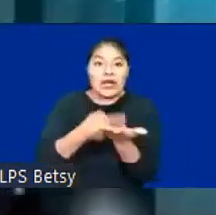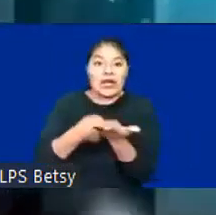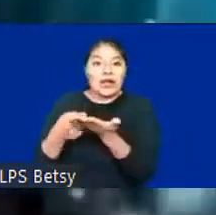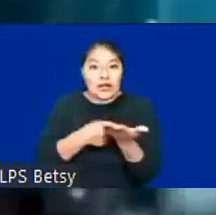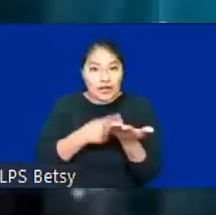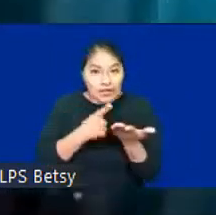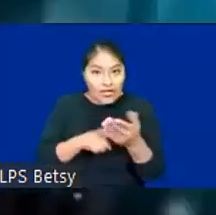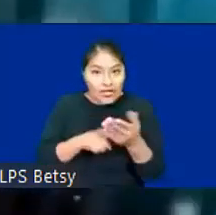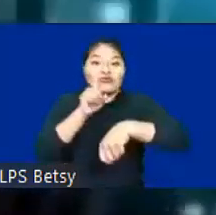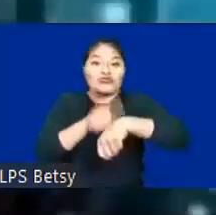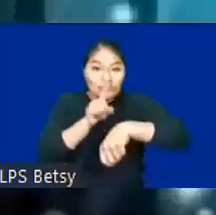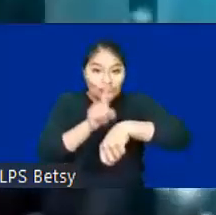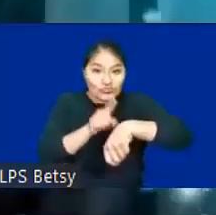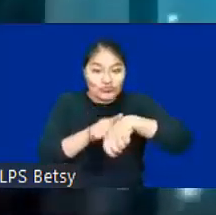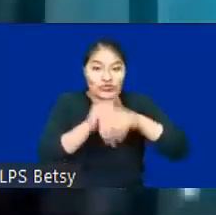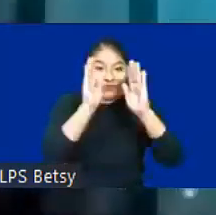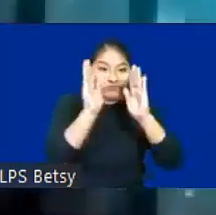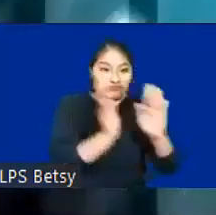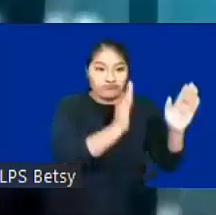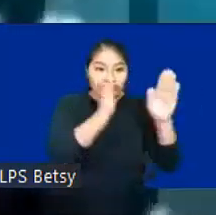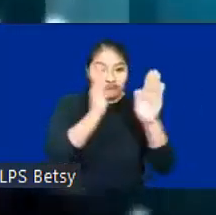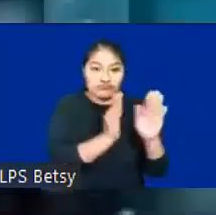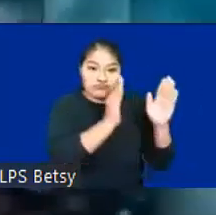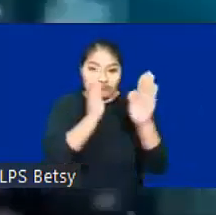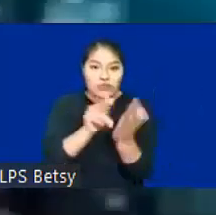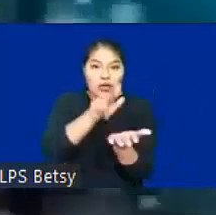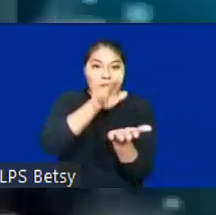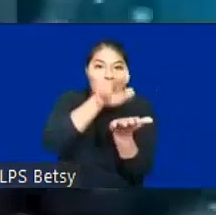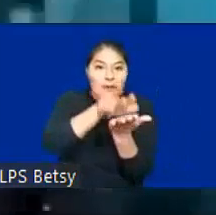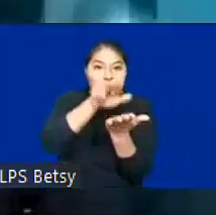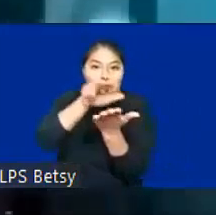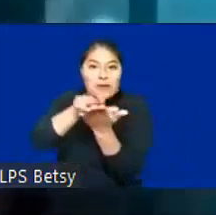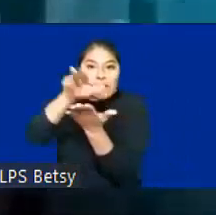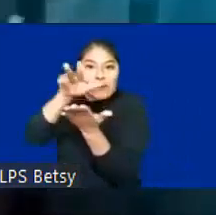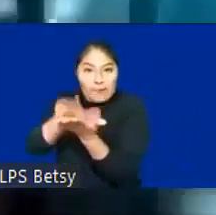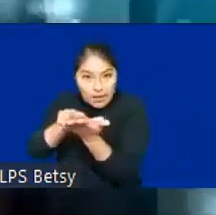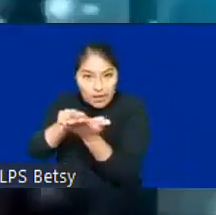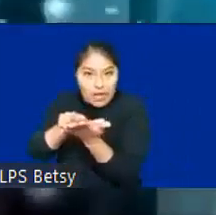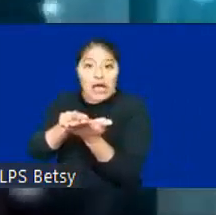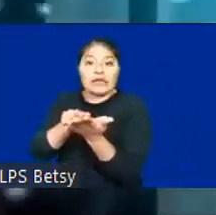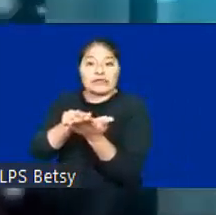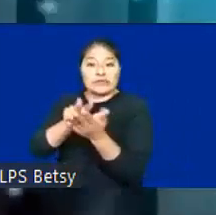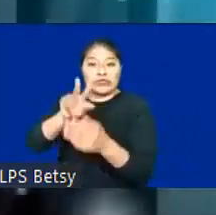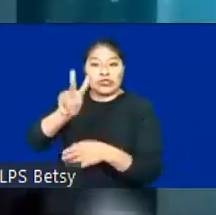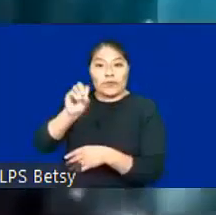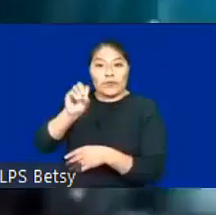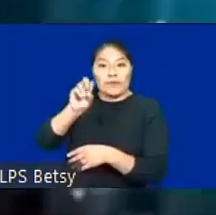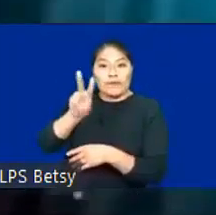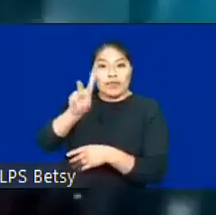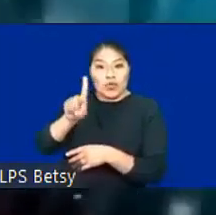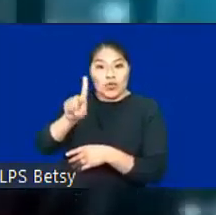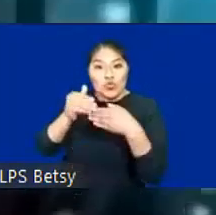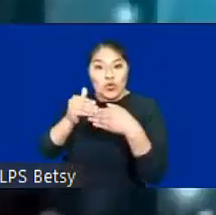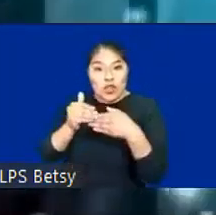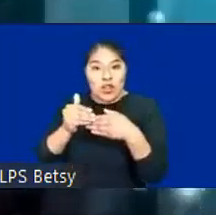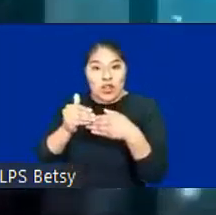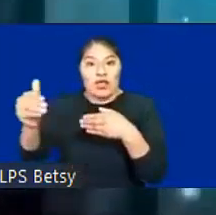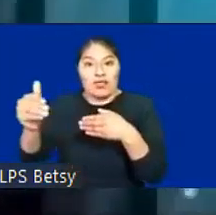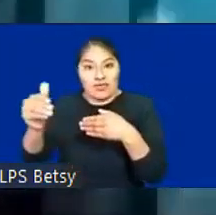digital aprobado es un plan que se tiene que ejecutar entre el 2021 y el 2023. ¿No? Tiene 3 años de